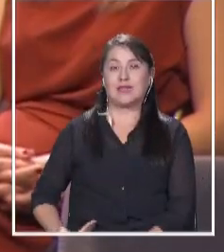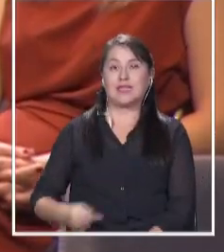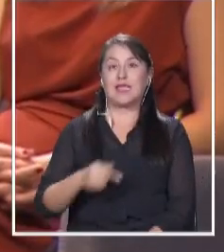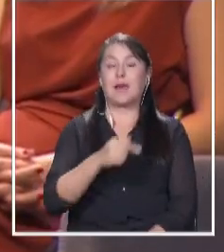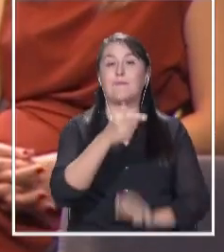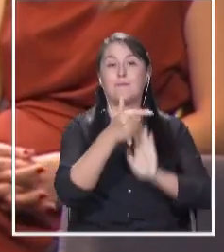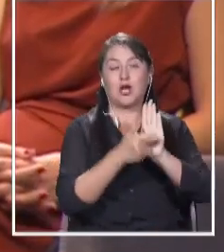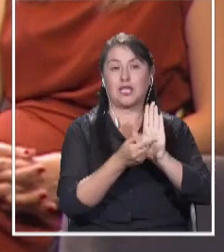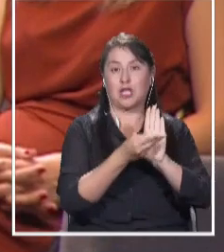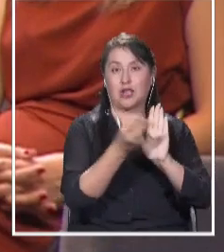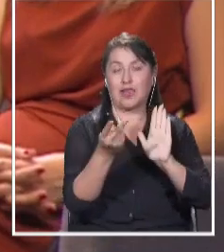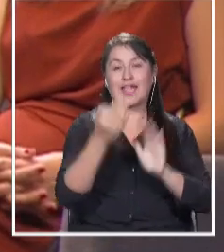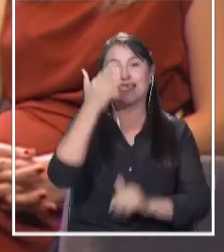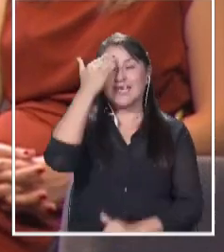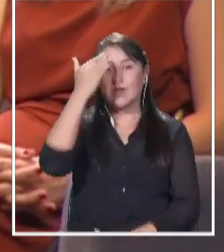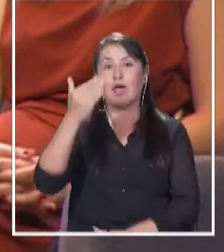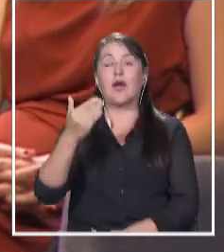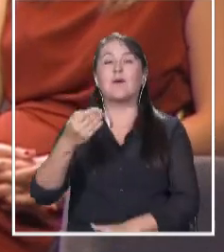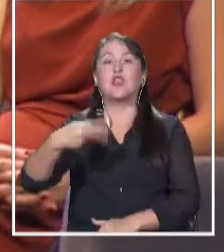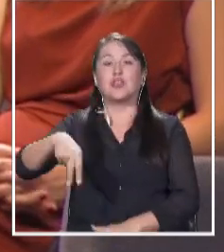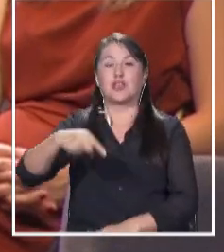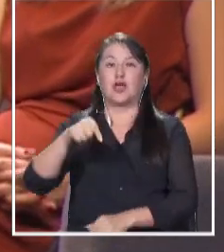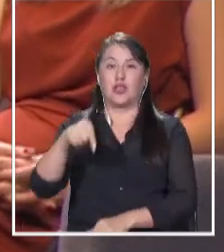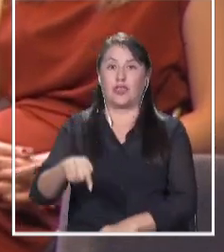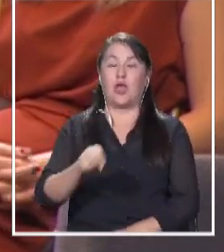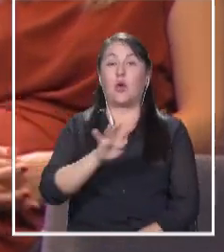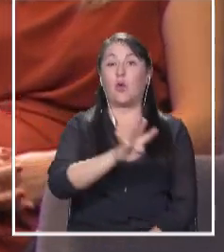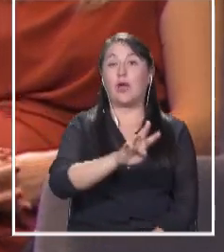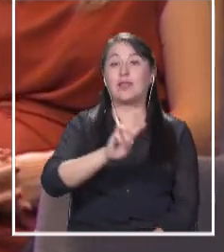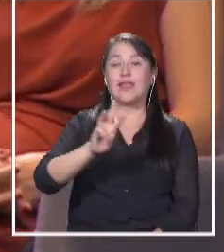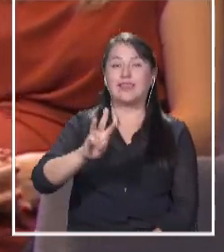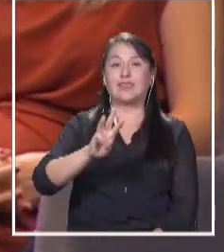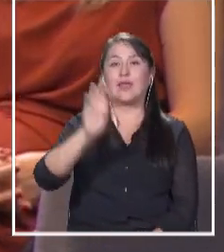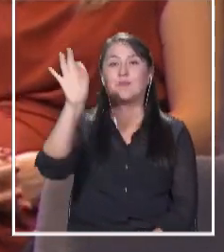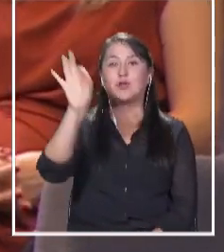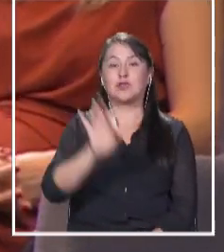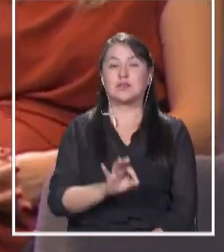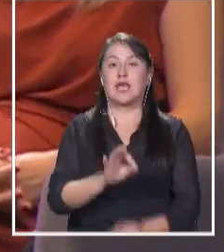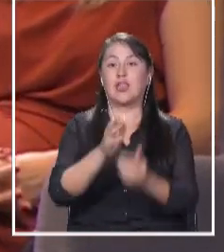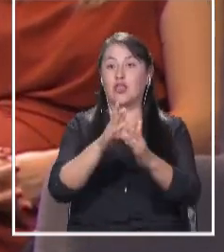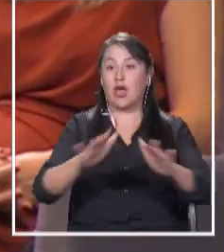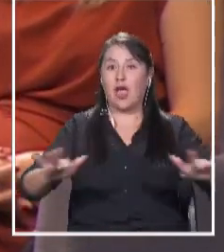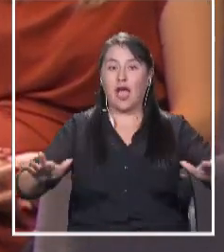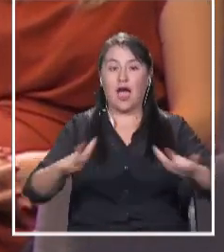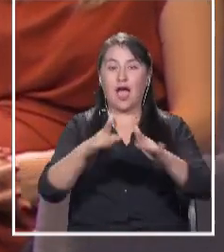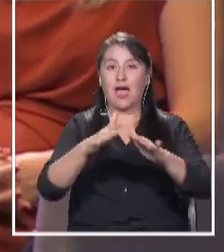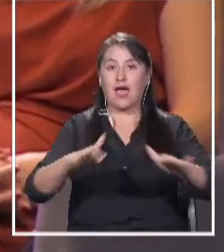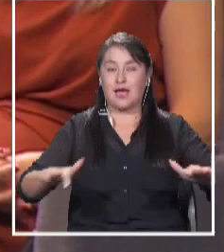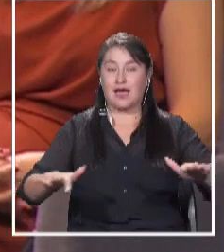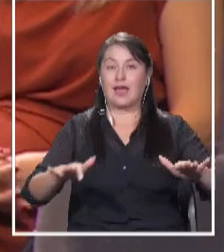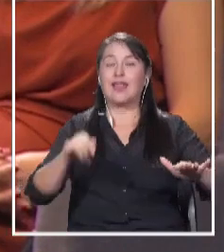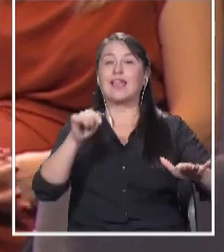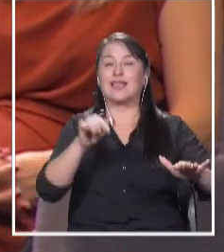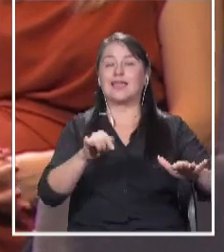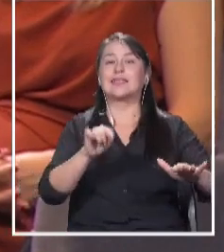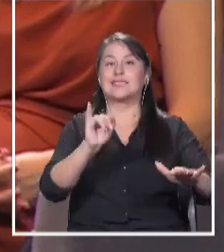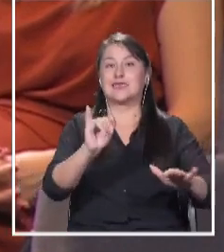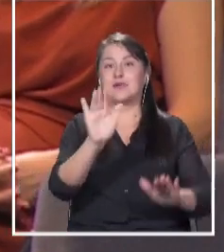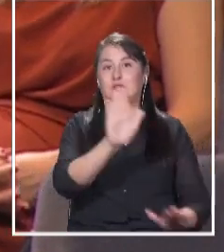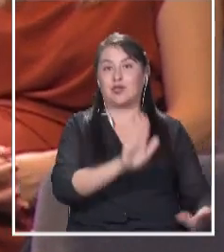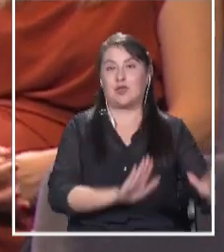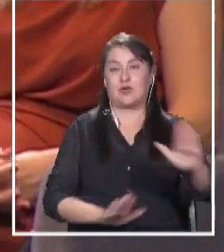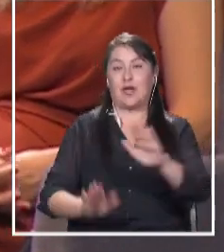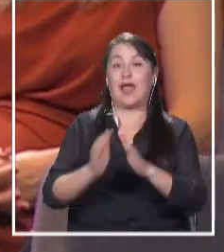noticia de hoy día, quiero saludar por el 43% de áreas marinas protegidas, alta y totalmente protegidas, que tiene Chile. Un